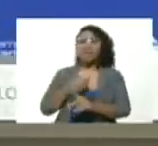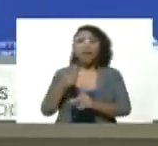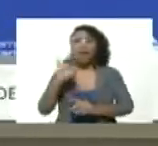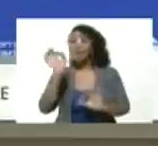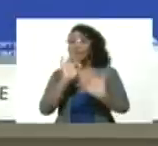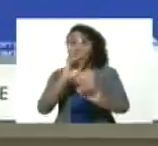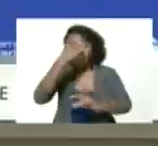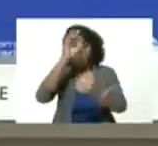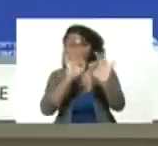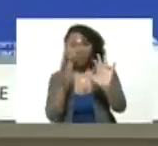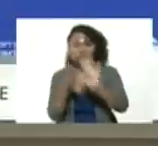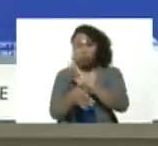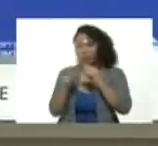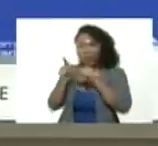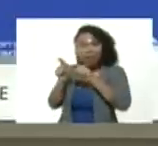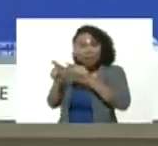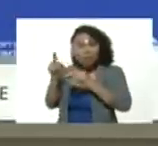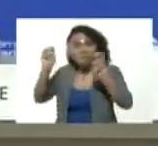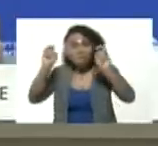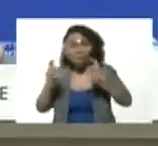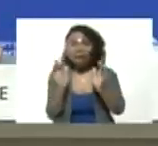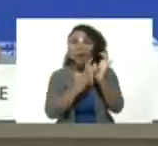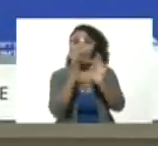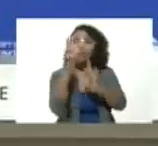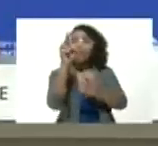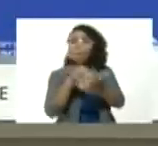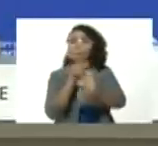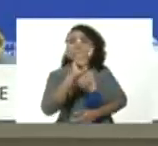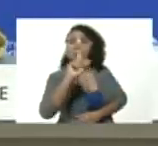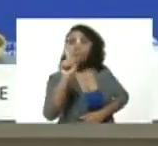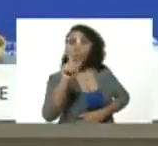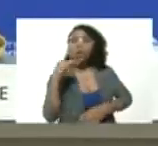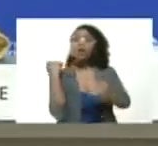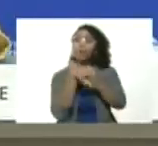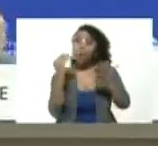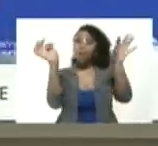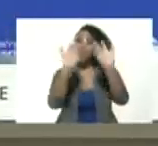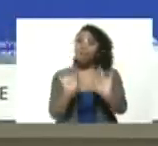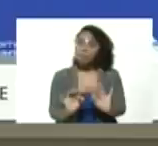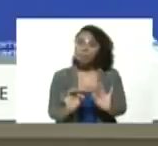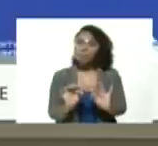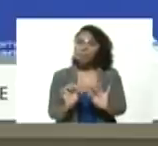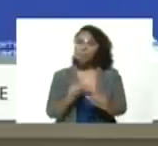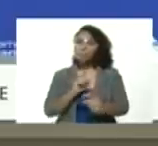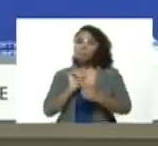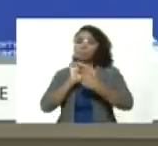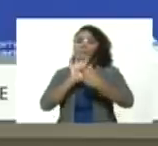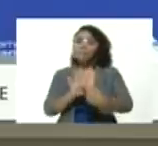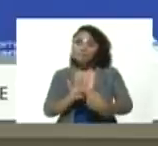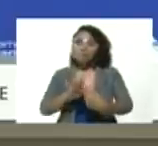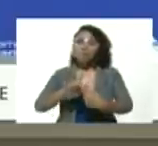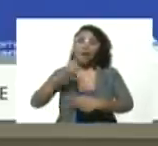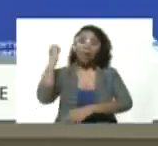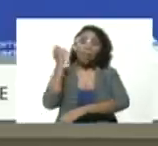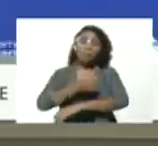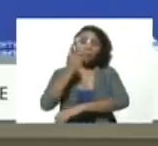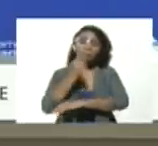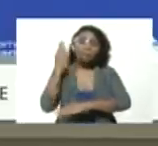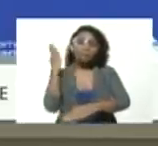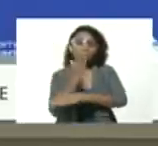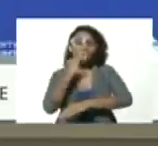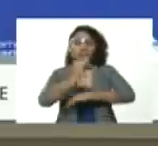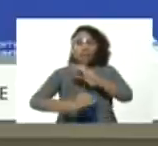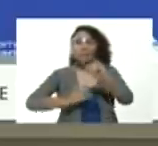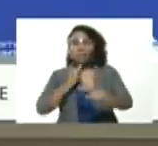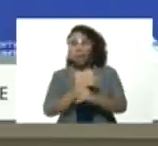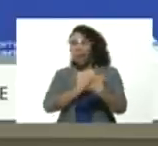puede dudar de eso. En abril del 2021, igualmente, nos dirigimos a la Corte Penal Internacional y